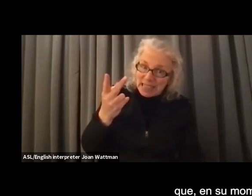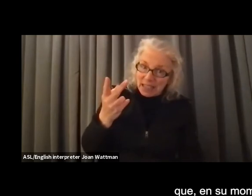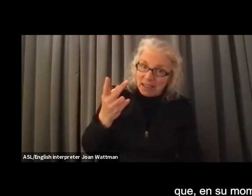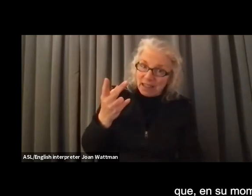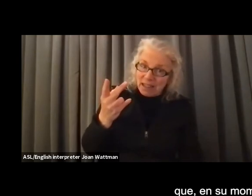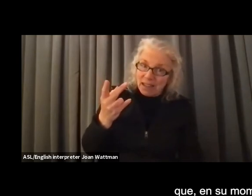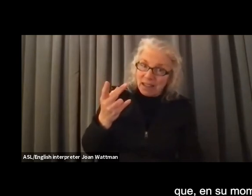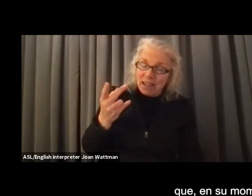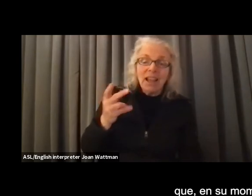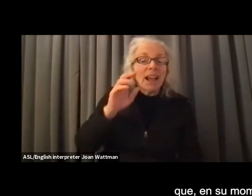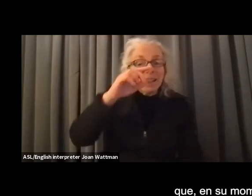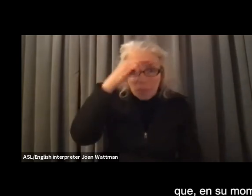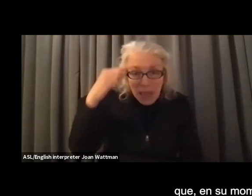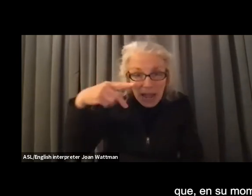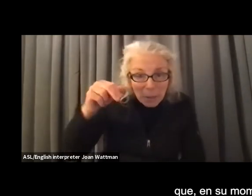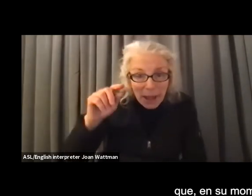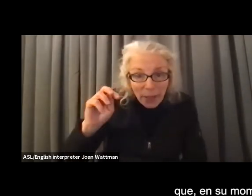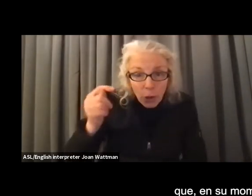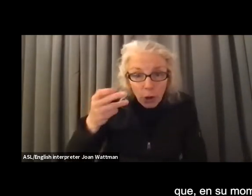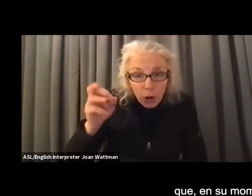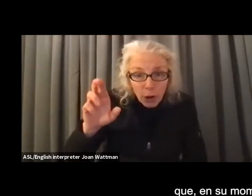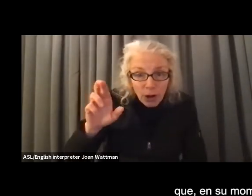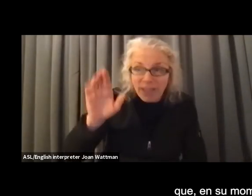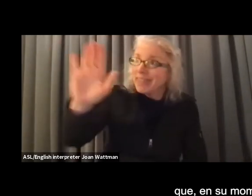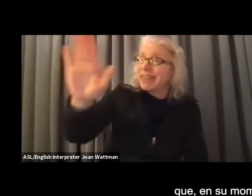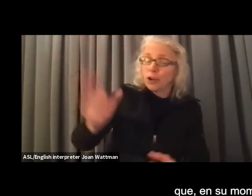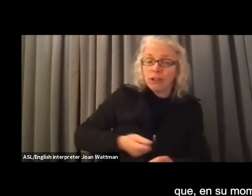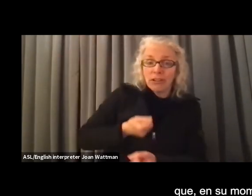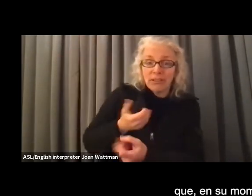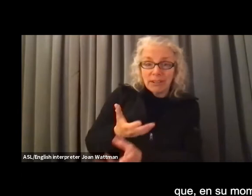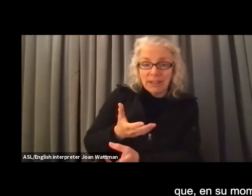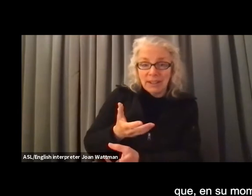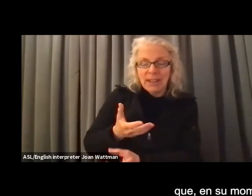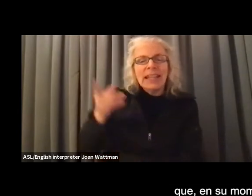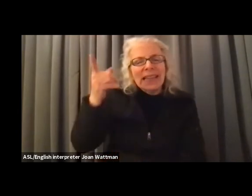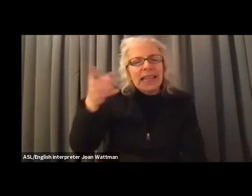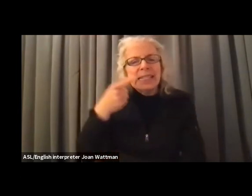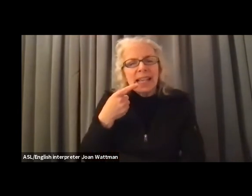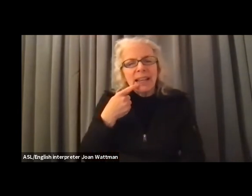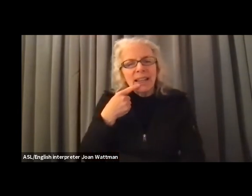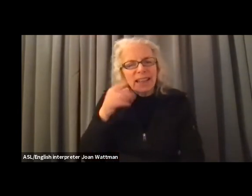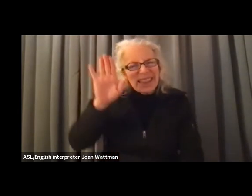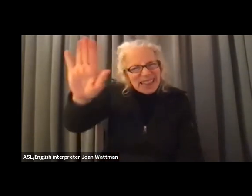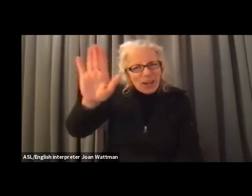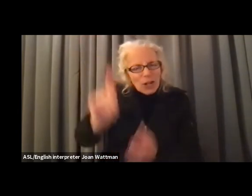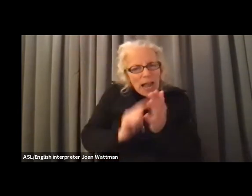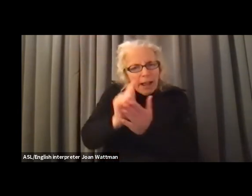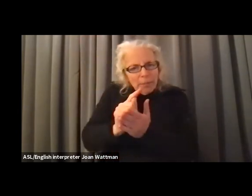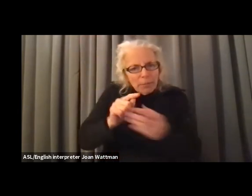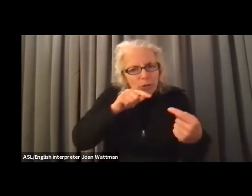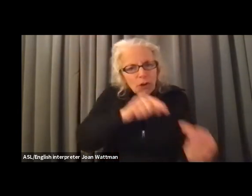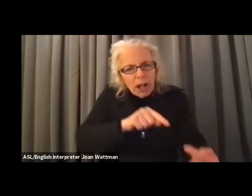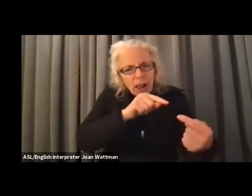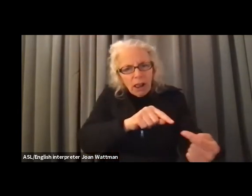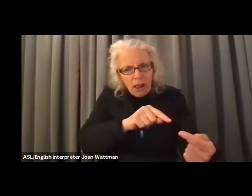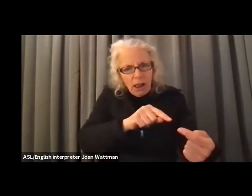que su momento, la lucha que hicieron allá en los Estados Unidos, en su momento por la tierra, por